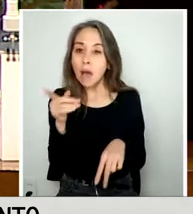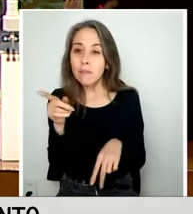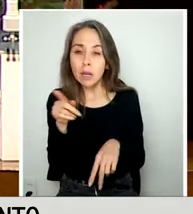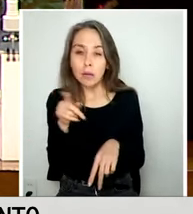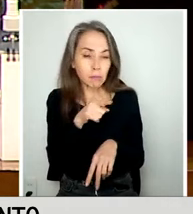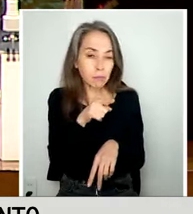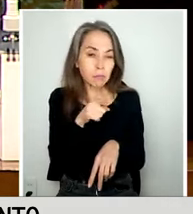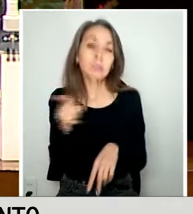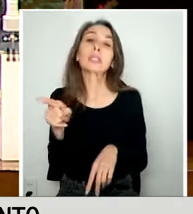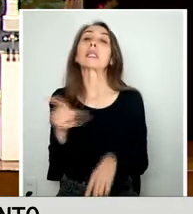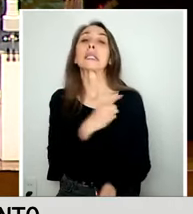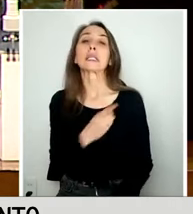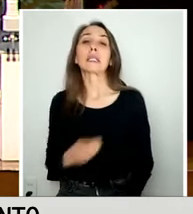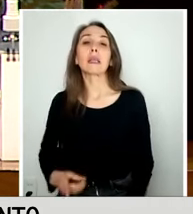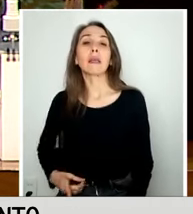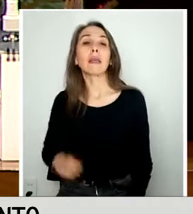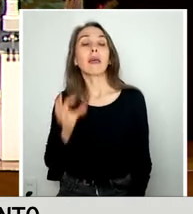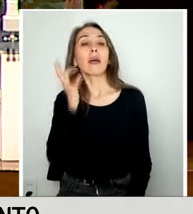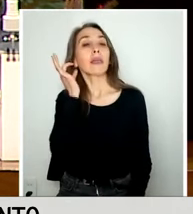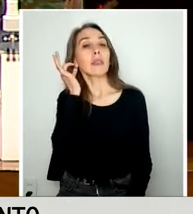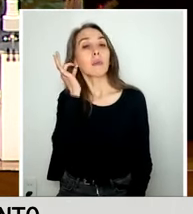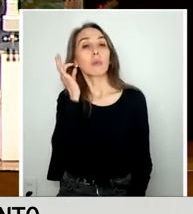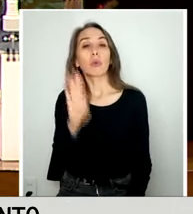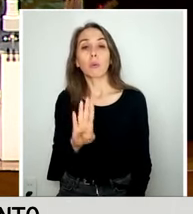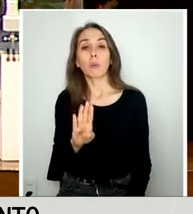diputada Marta Bravo